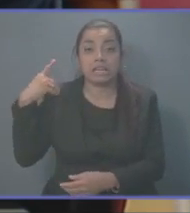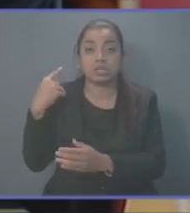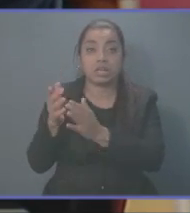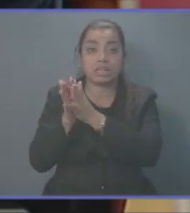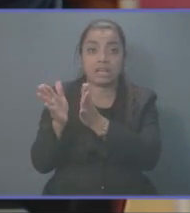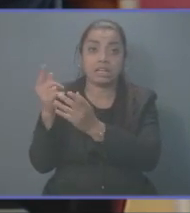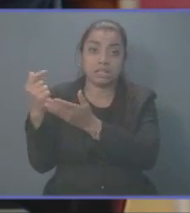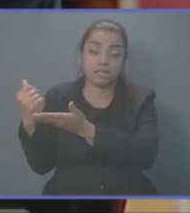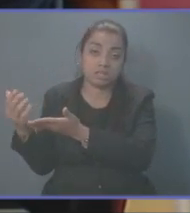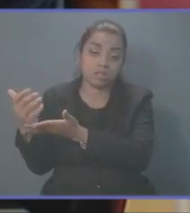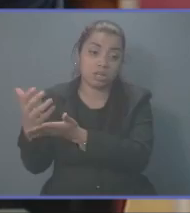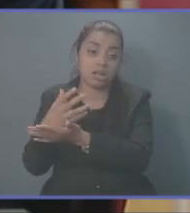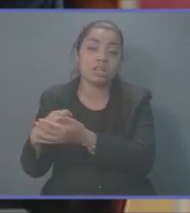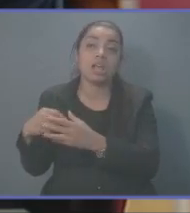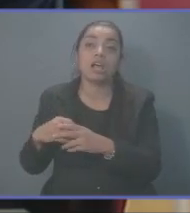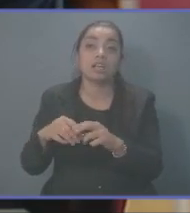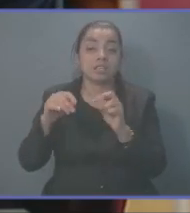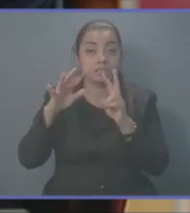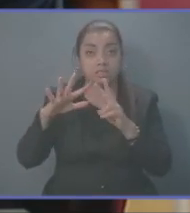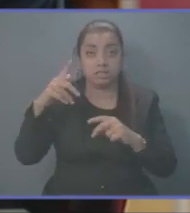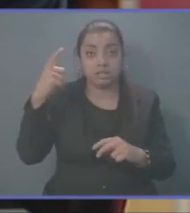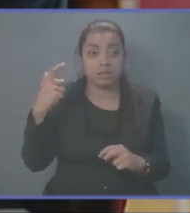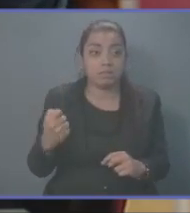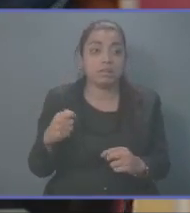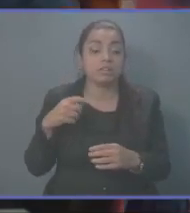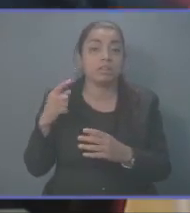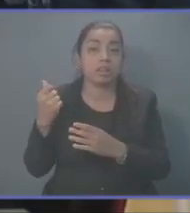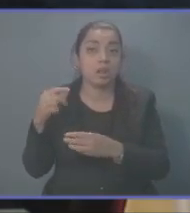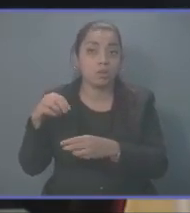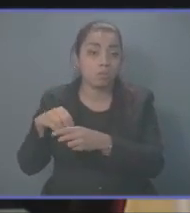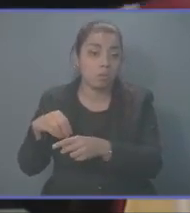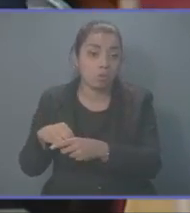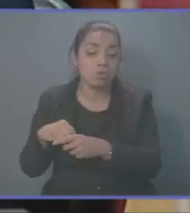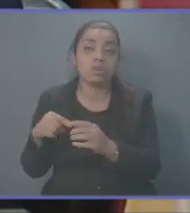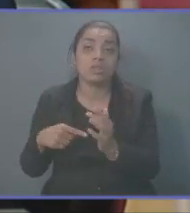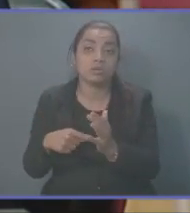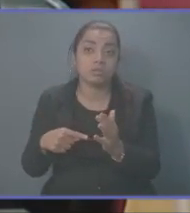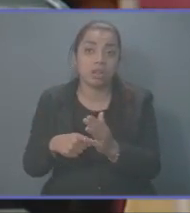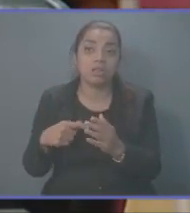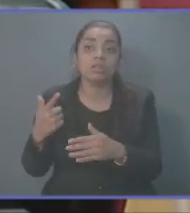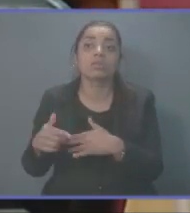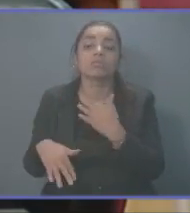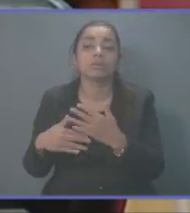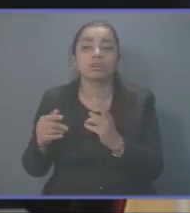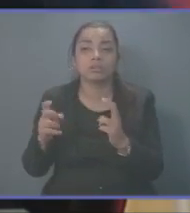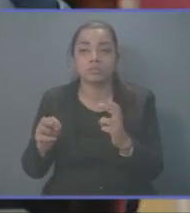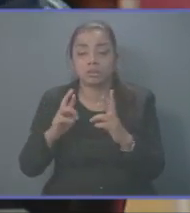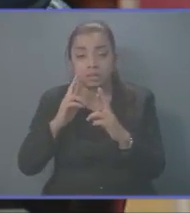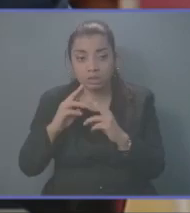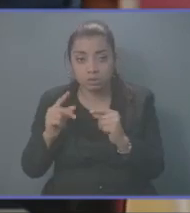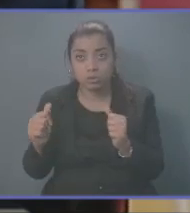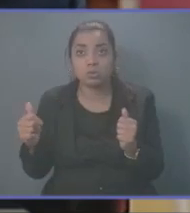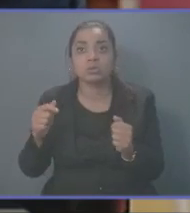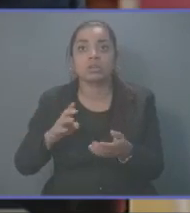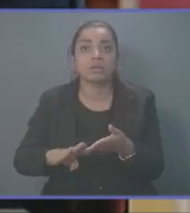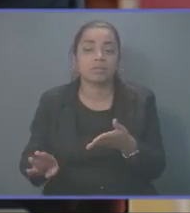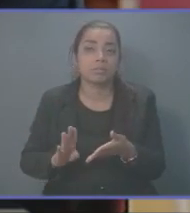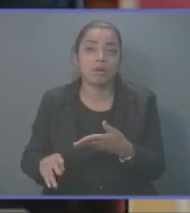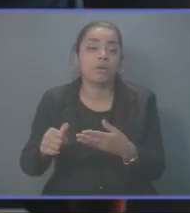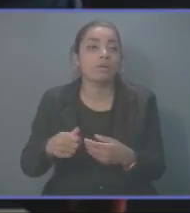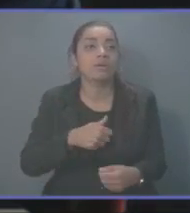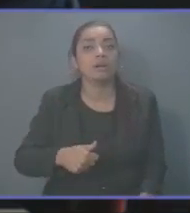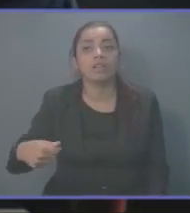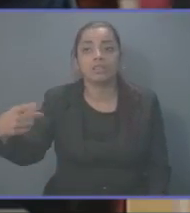meses en consideración del monto adeudado por medio de la emisión de la resolución de pagos a plazos. La Dirección General